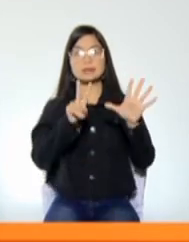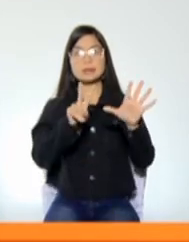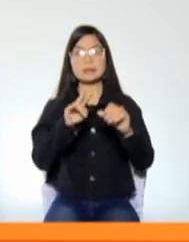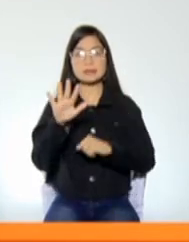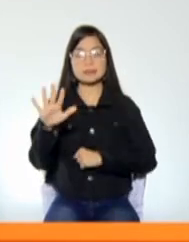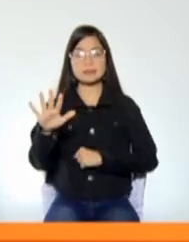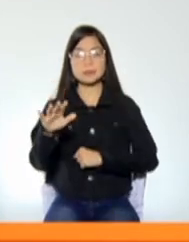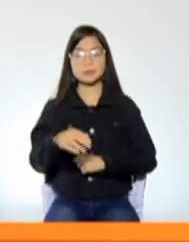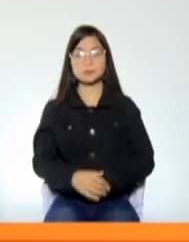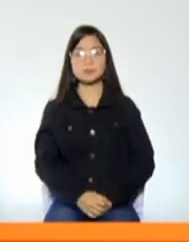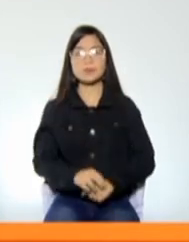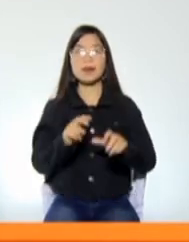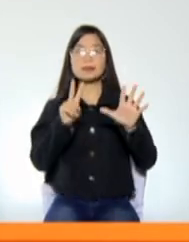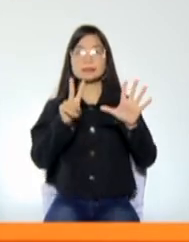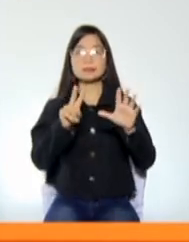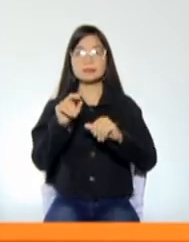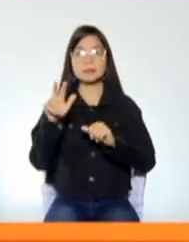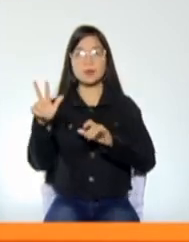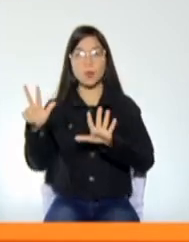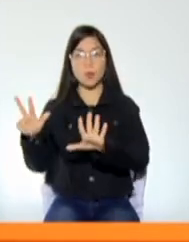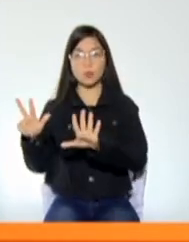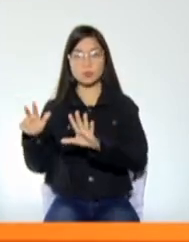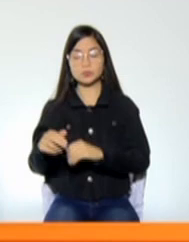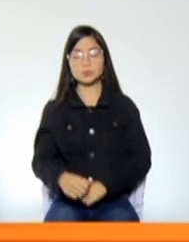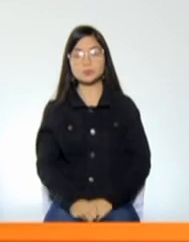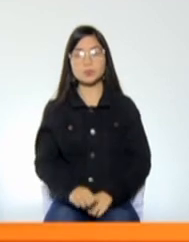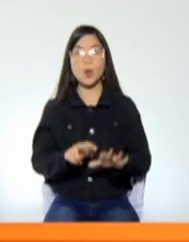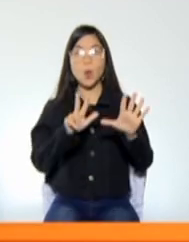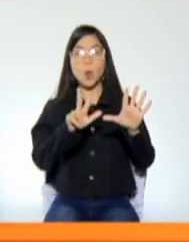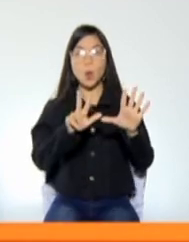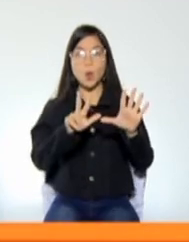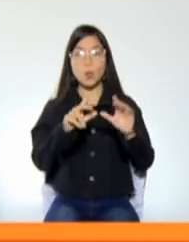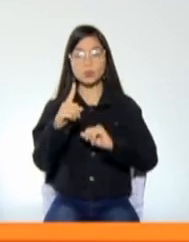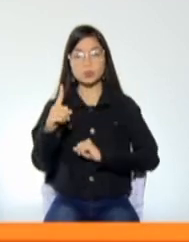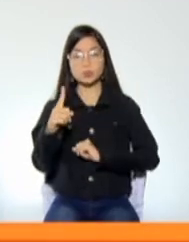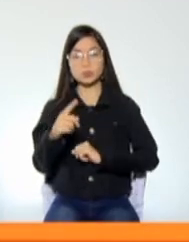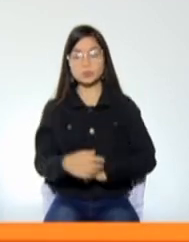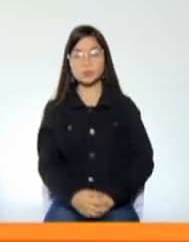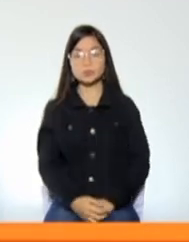75, 78, 81.